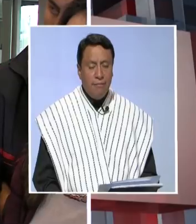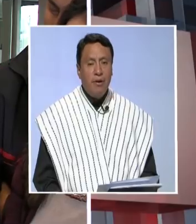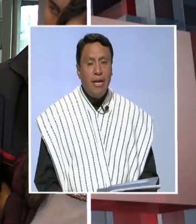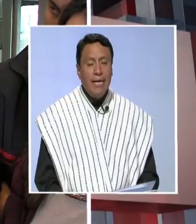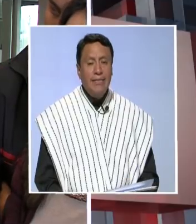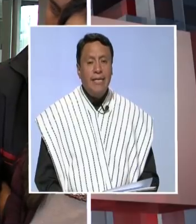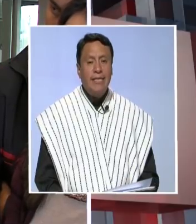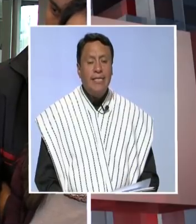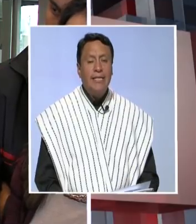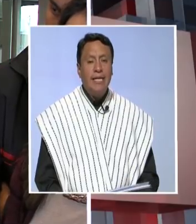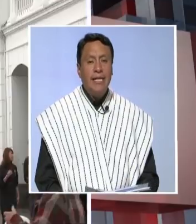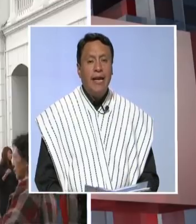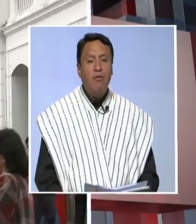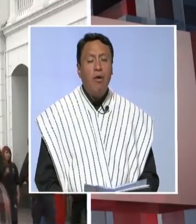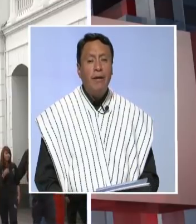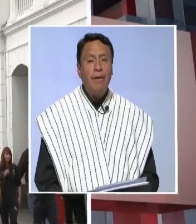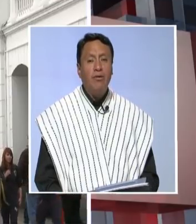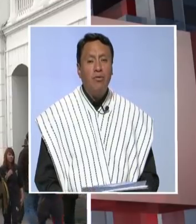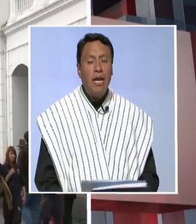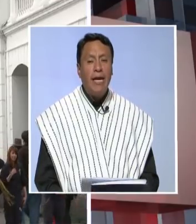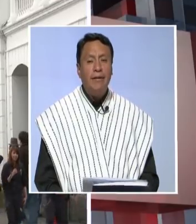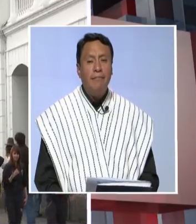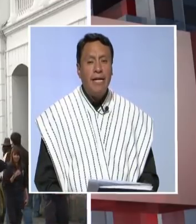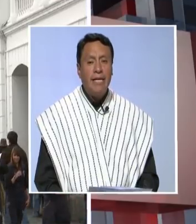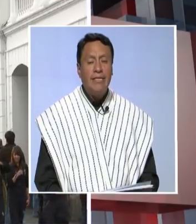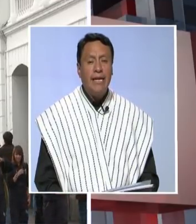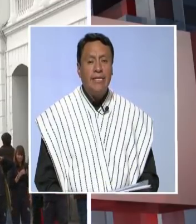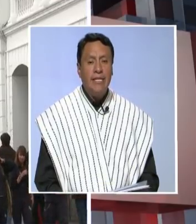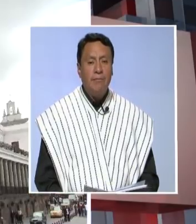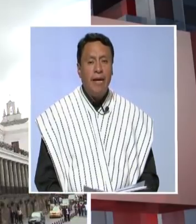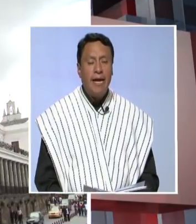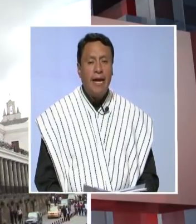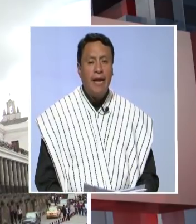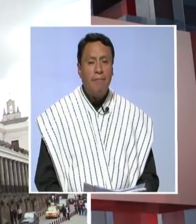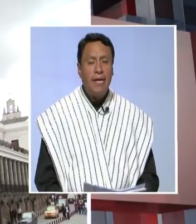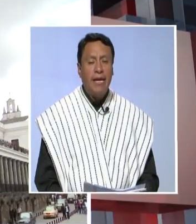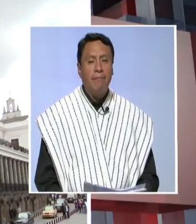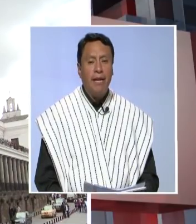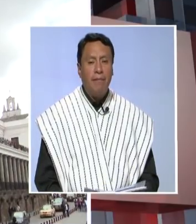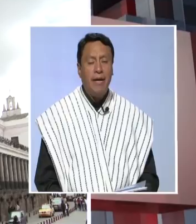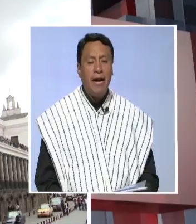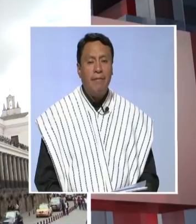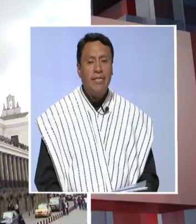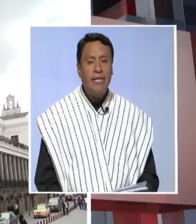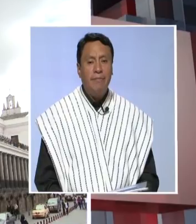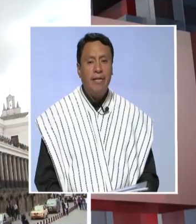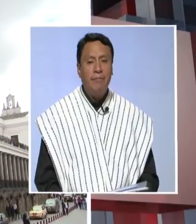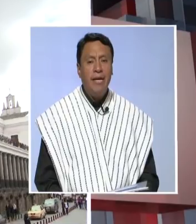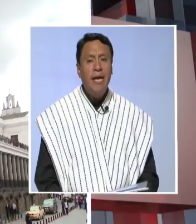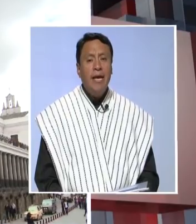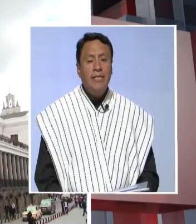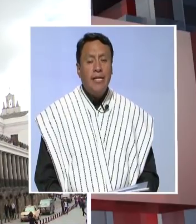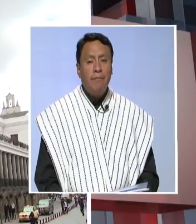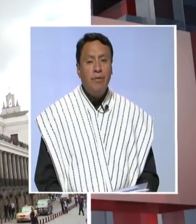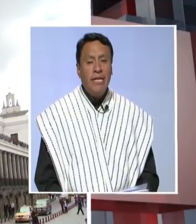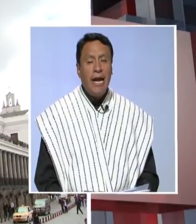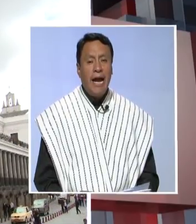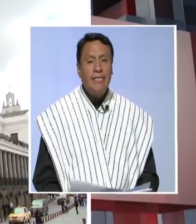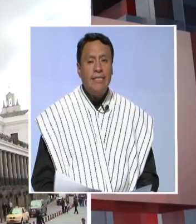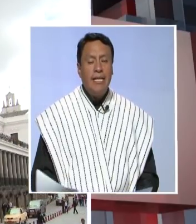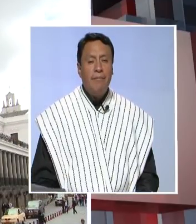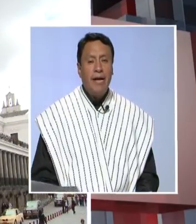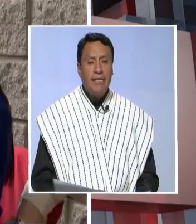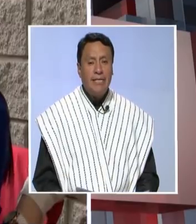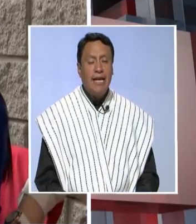Beto ley violencia, shinayati kai warmi kuna y mata yakichikpi harkanapa yanapanapa kamachi imatami yaktapusha